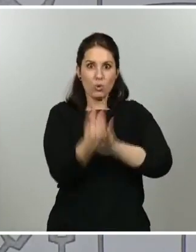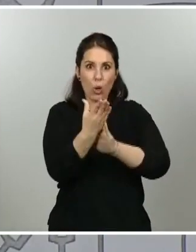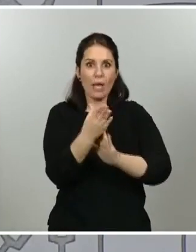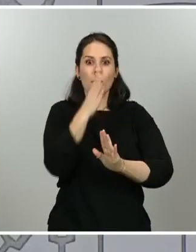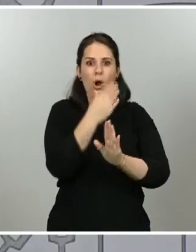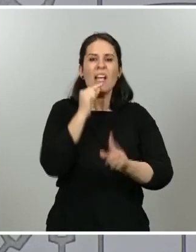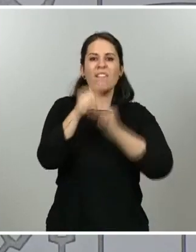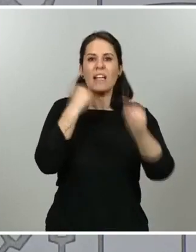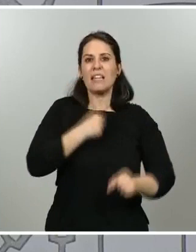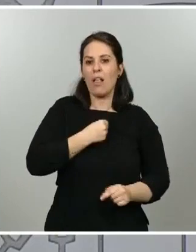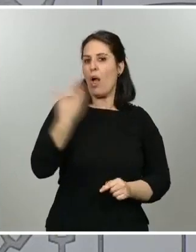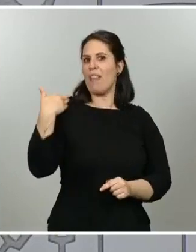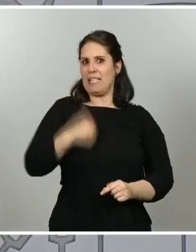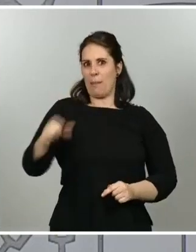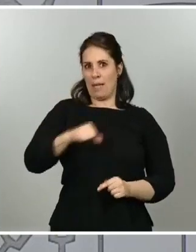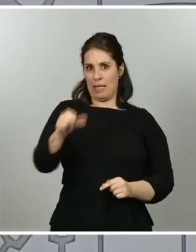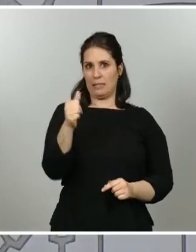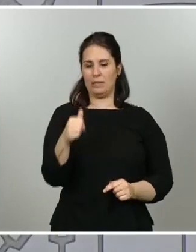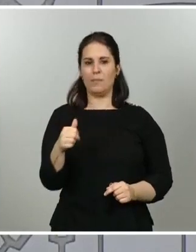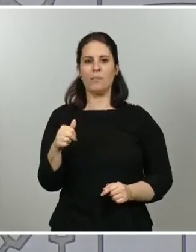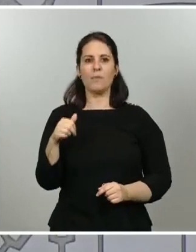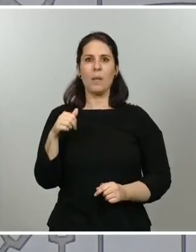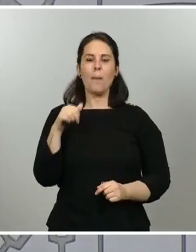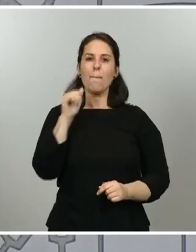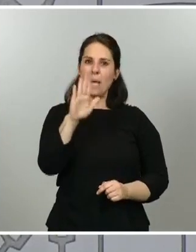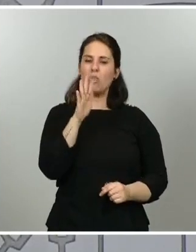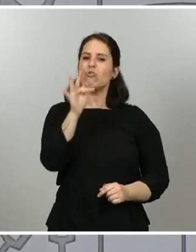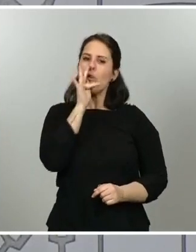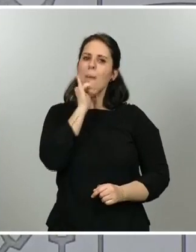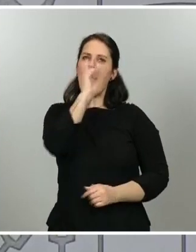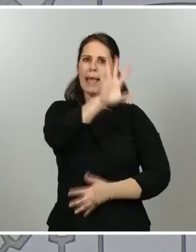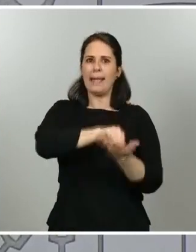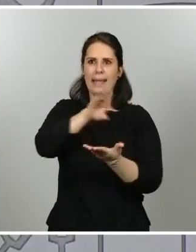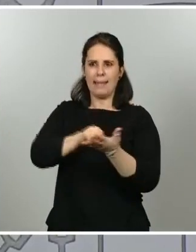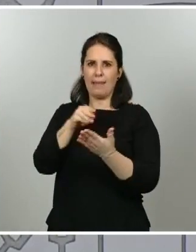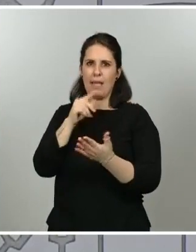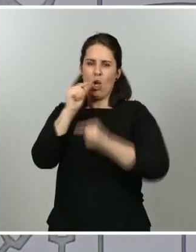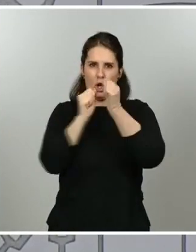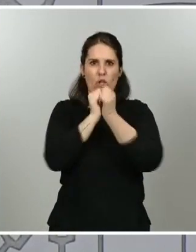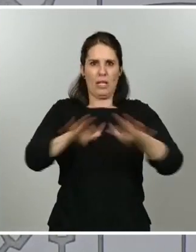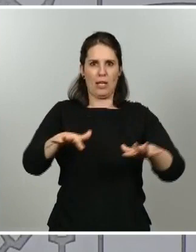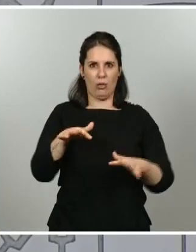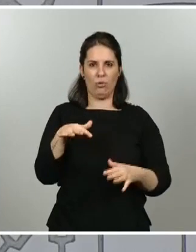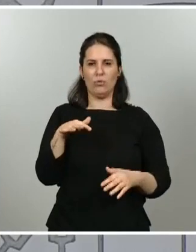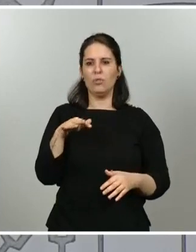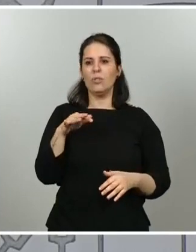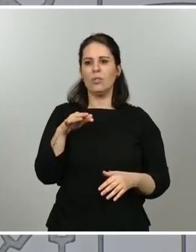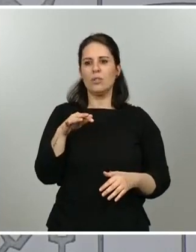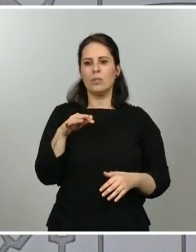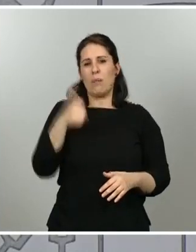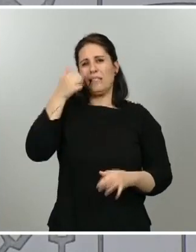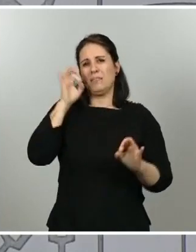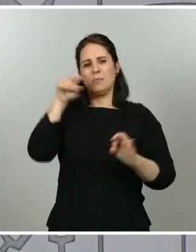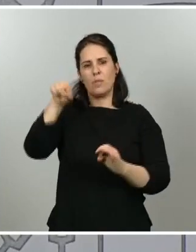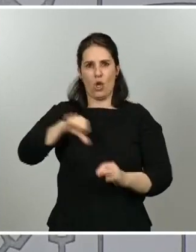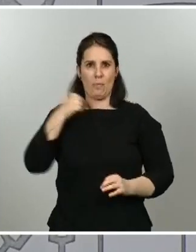seguimos teniendo un número de fuentes posibles de contagio. Son los casos identificados que están, en principio, hospitalizados.